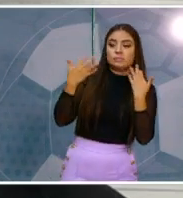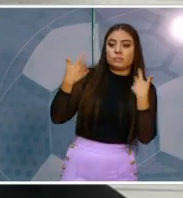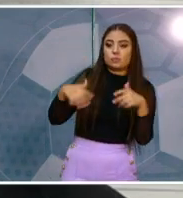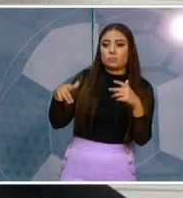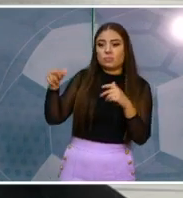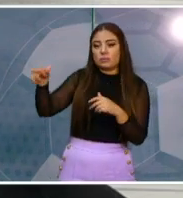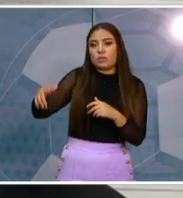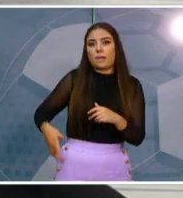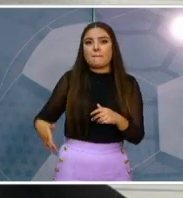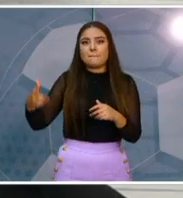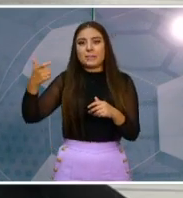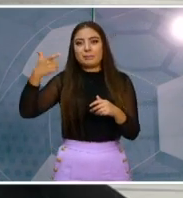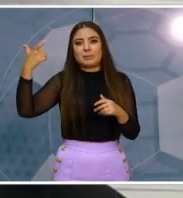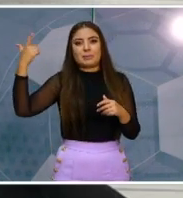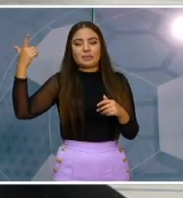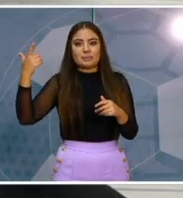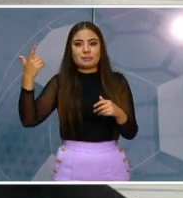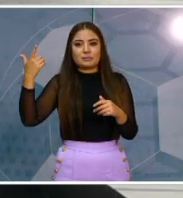posteriormente